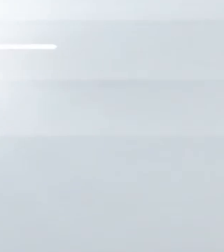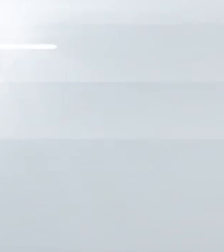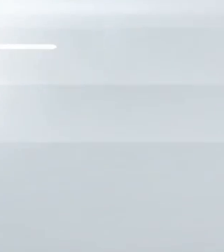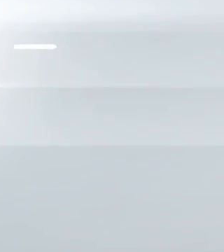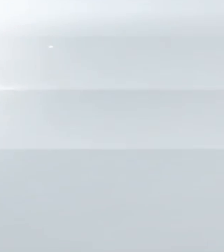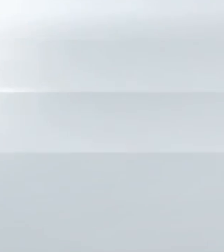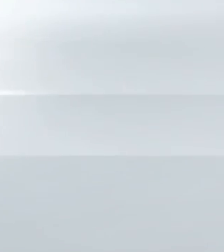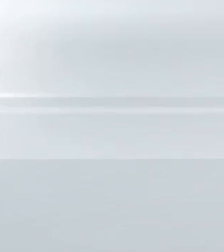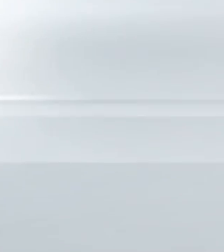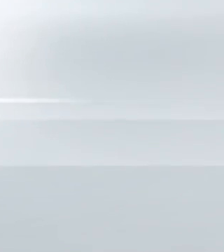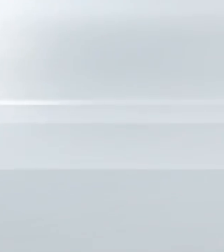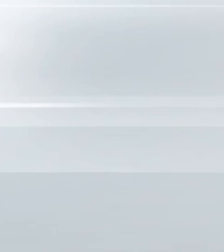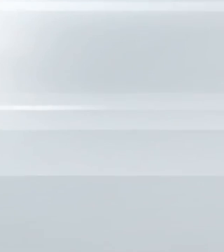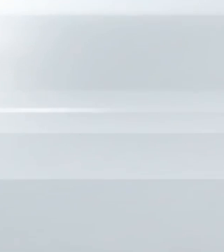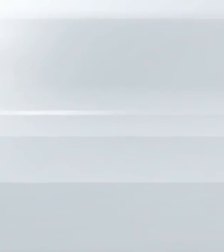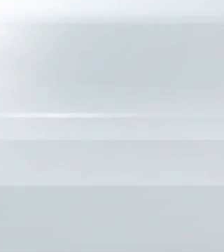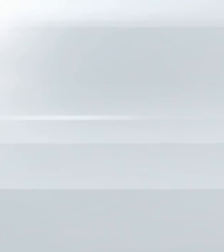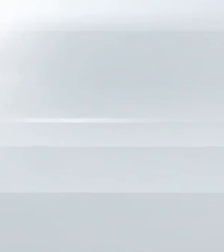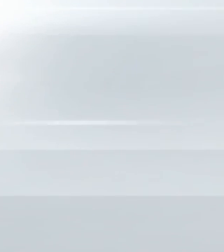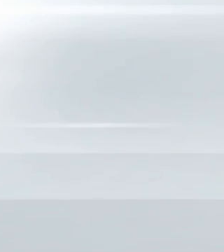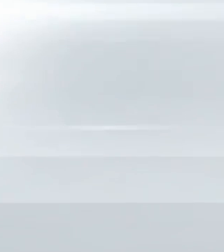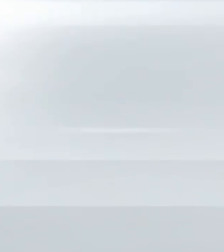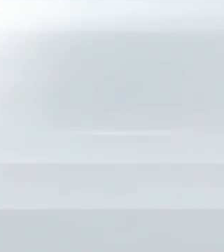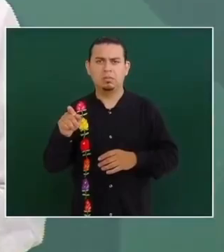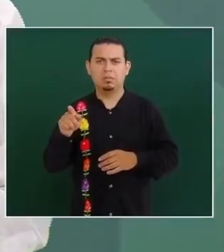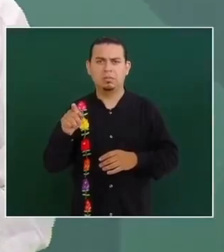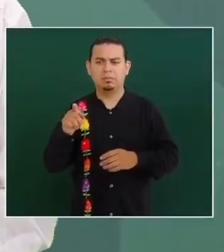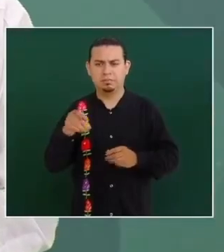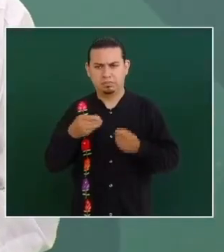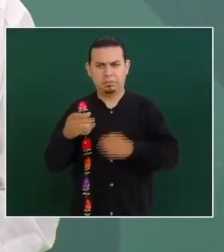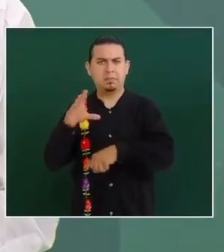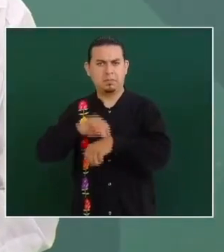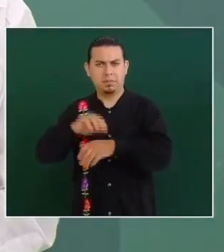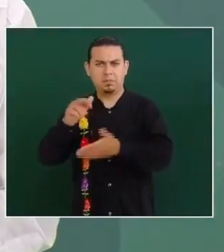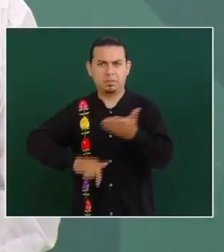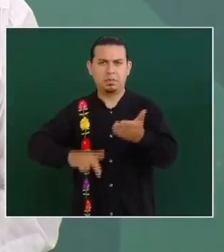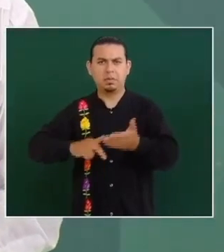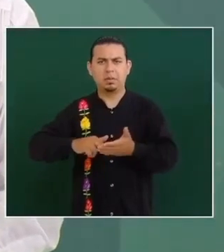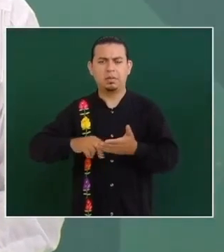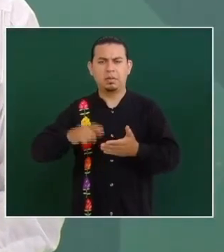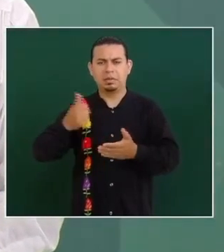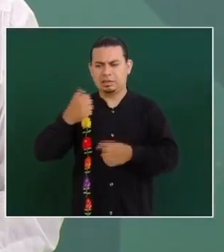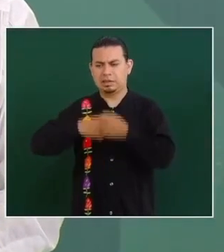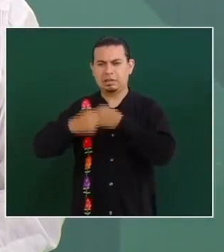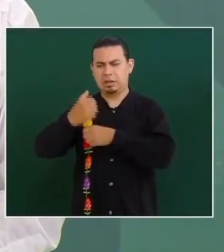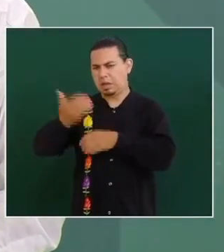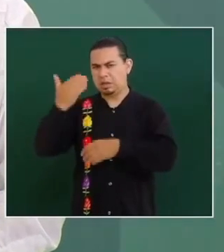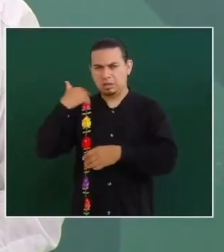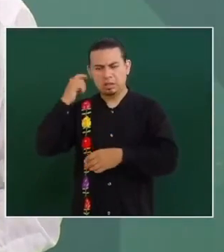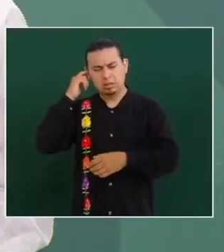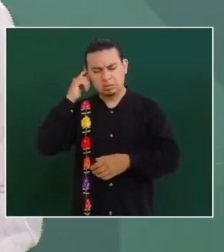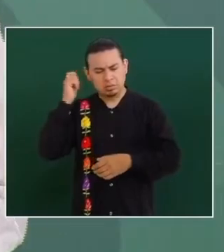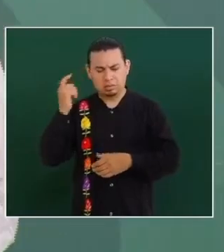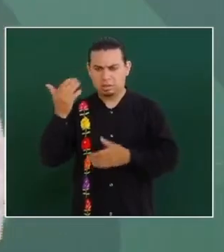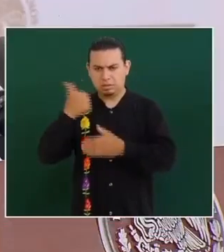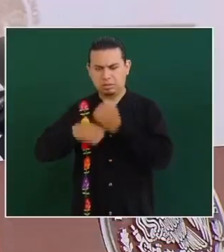Altán, que se les dio la concesión el sexenio pasado